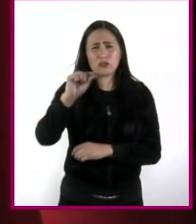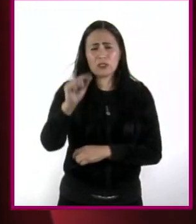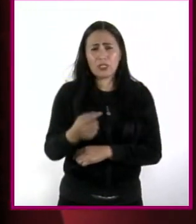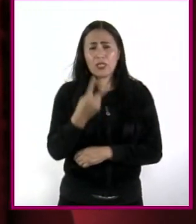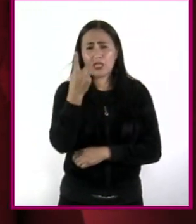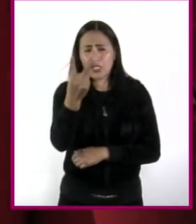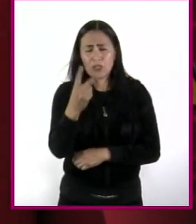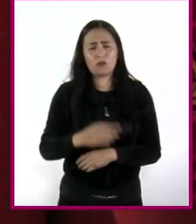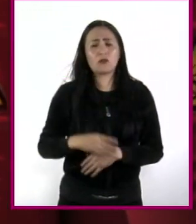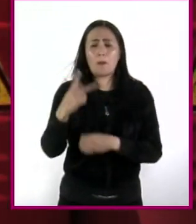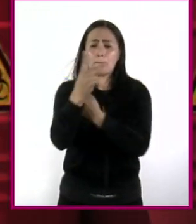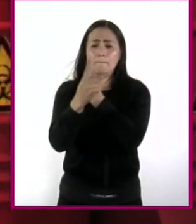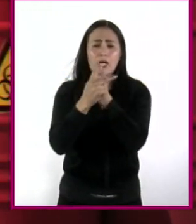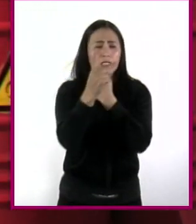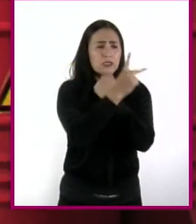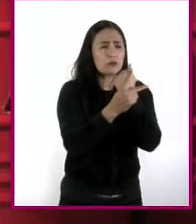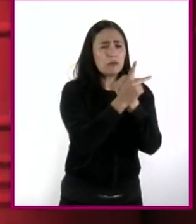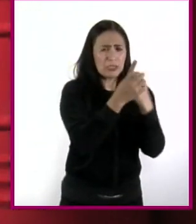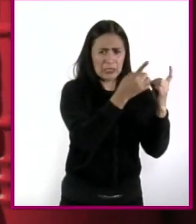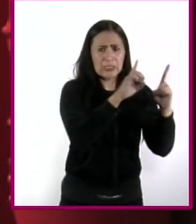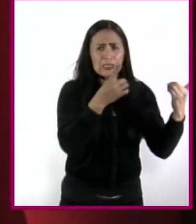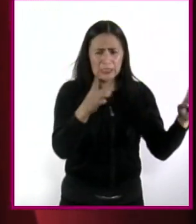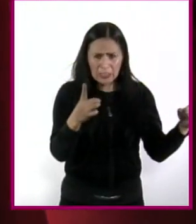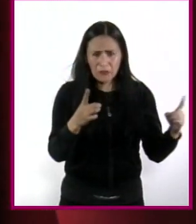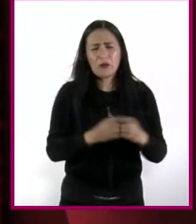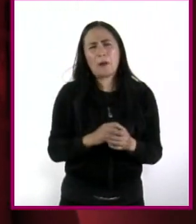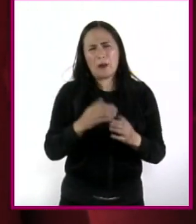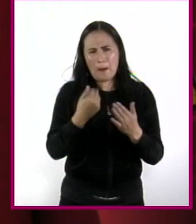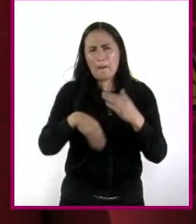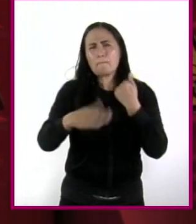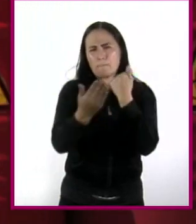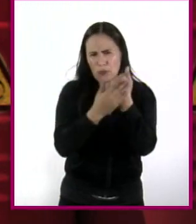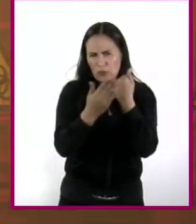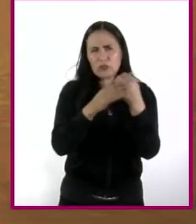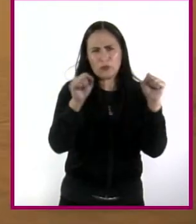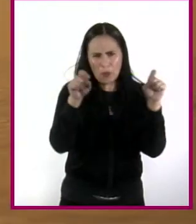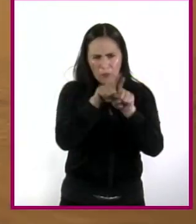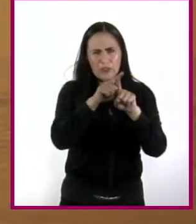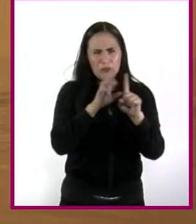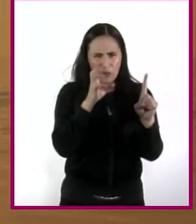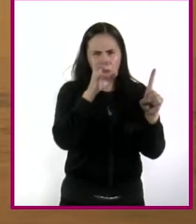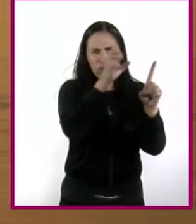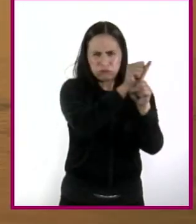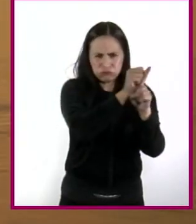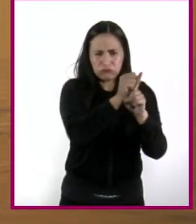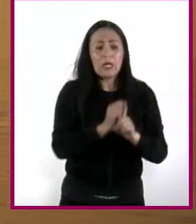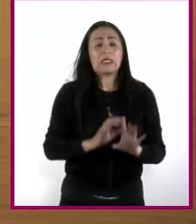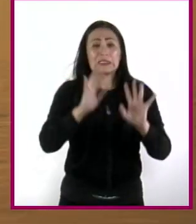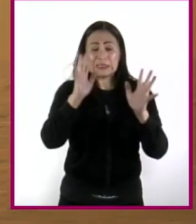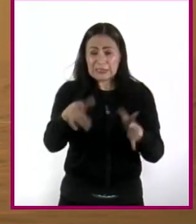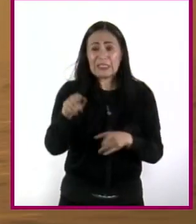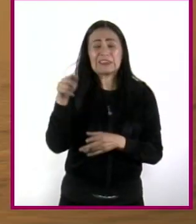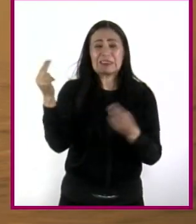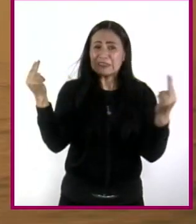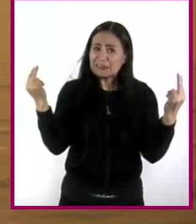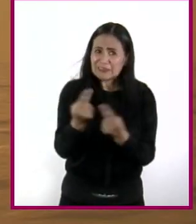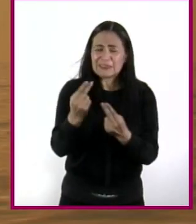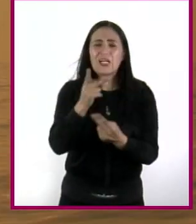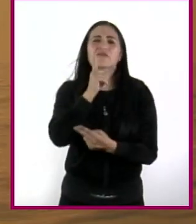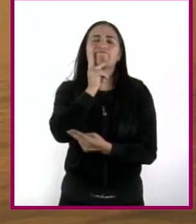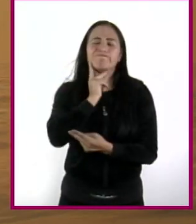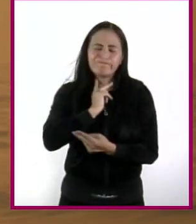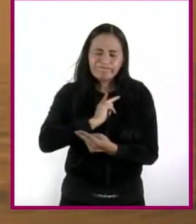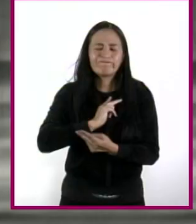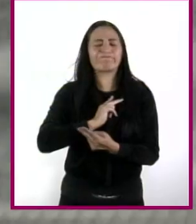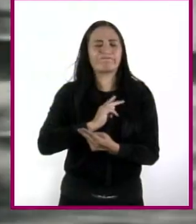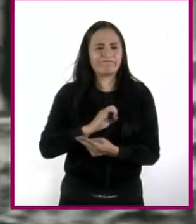un gran número de países desarrollados y en vías de desarrollo ya eran altamente dependientes de este